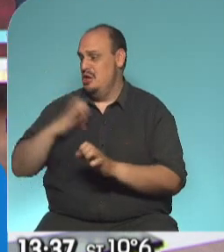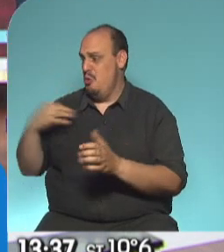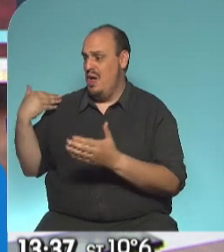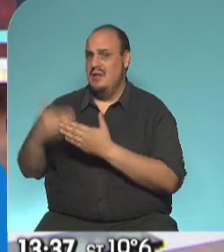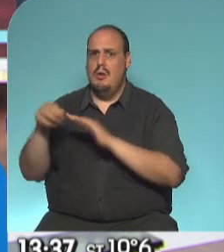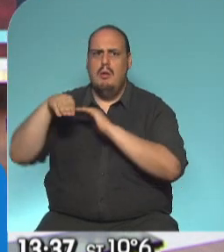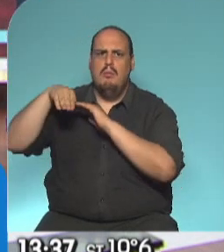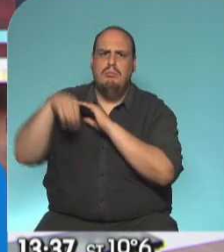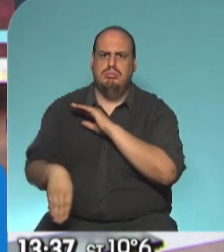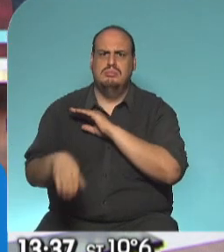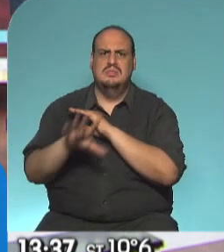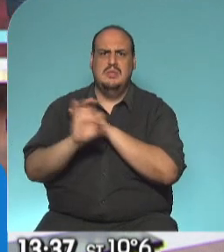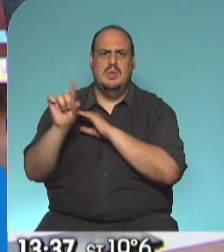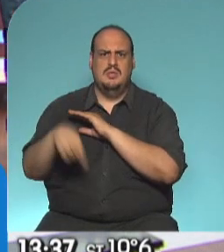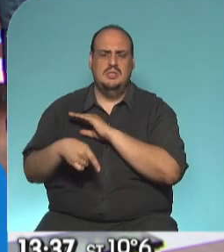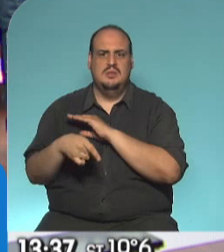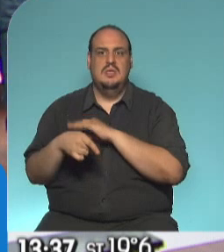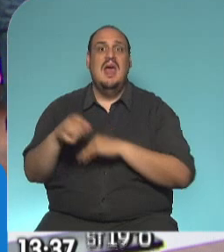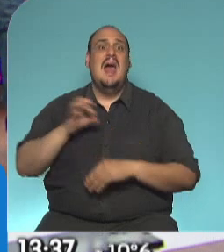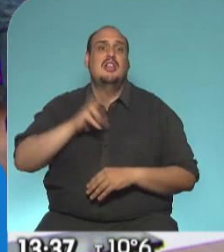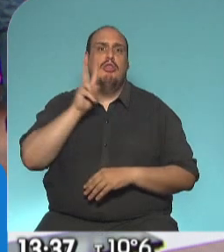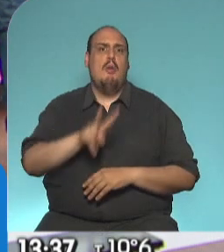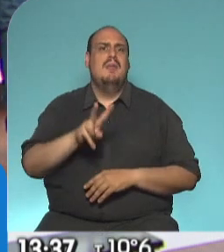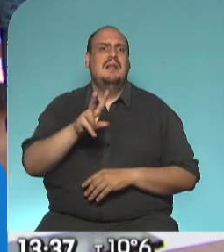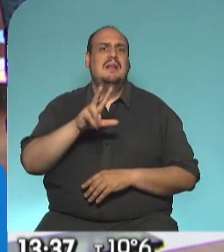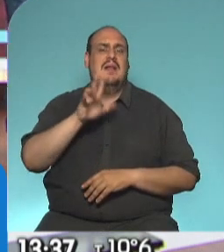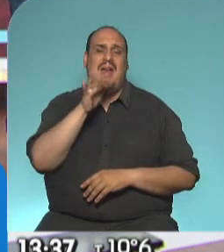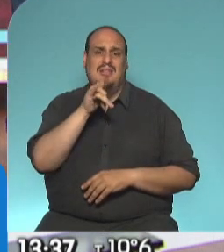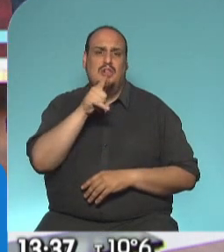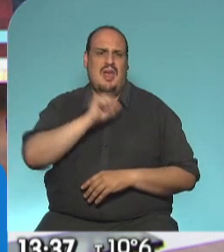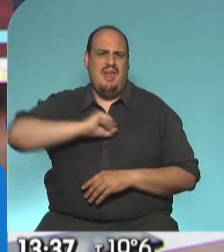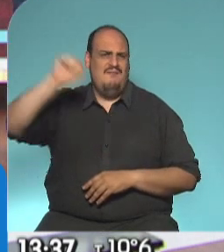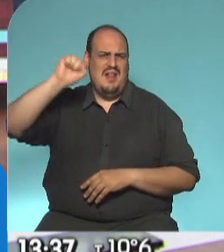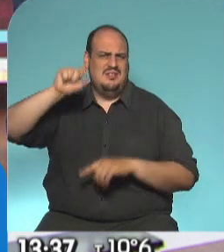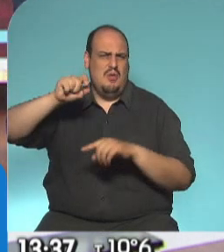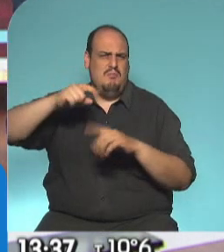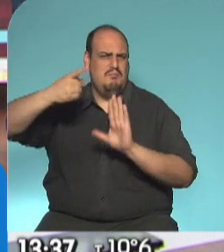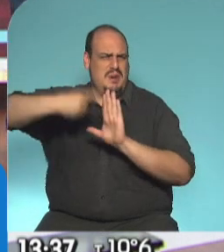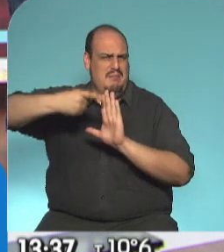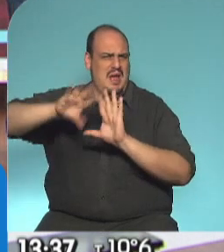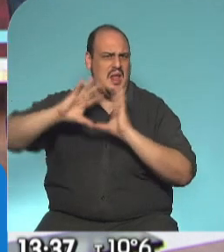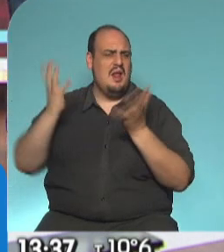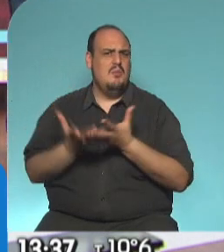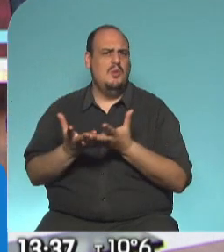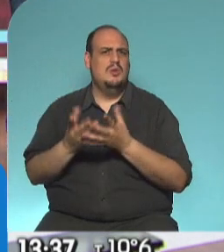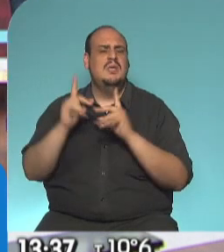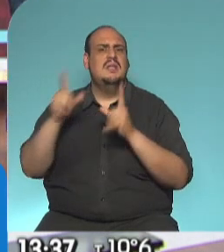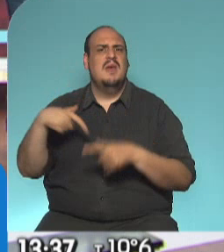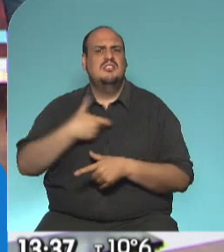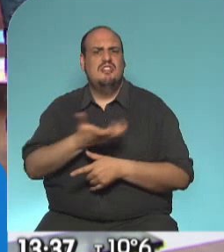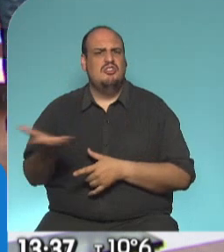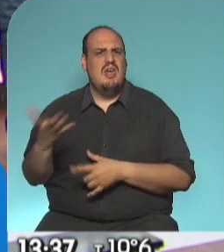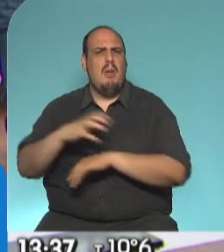mitad. Tuvo la inflación más alta del mundo en 2014, acumula una serie de deterioros sociales